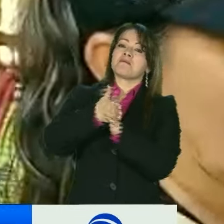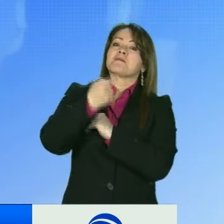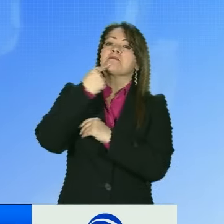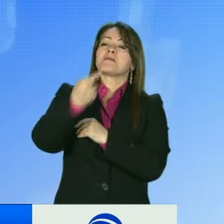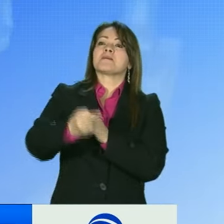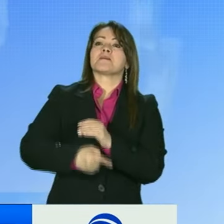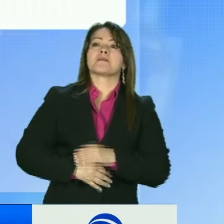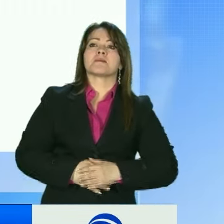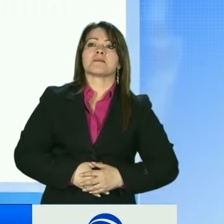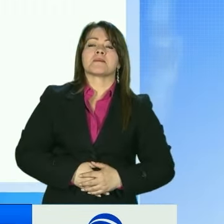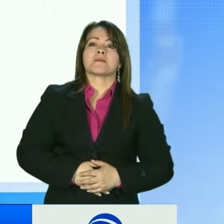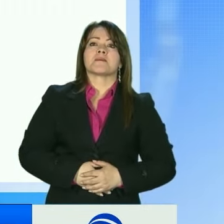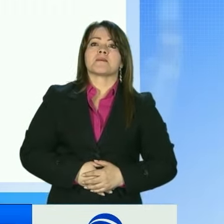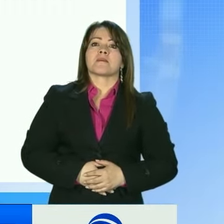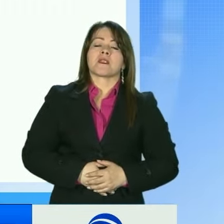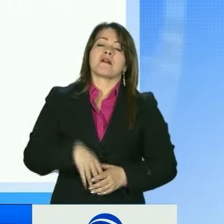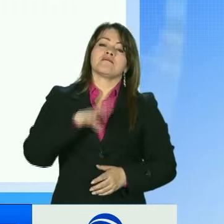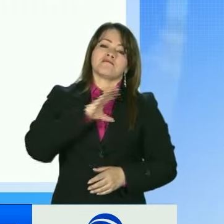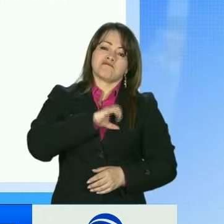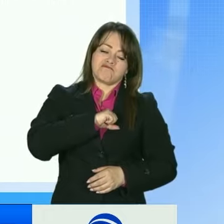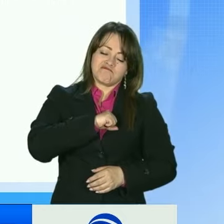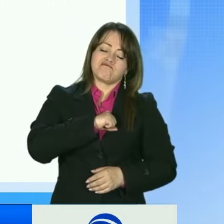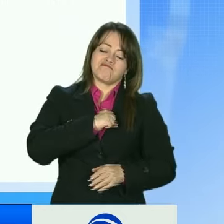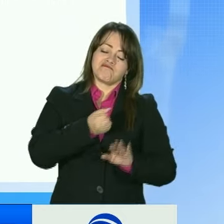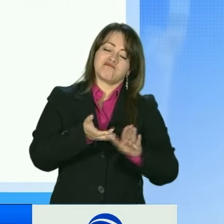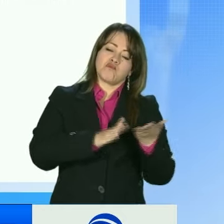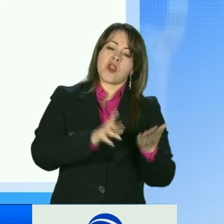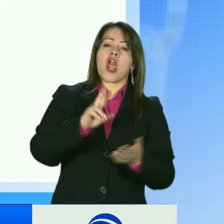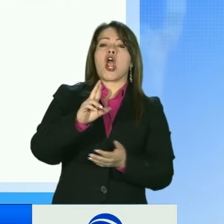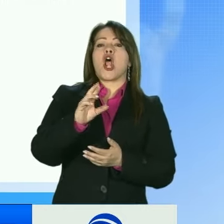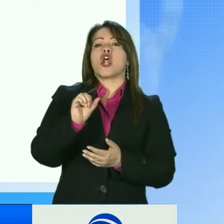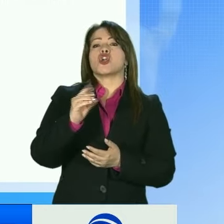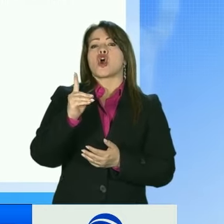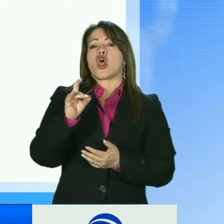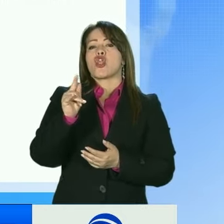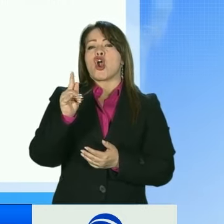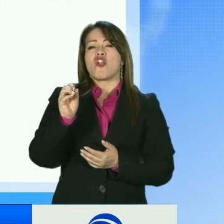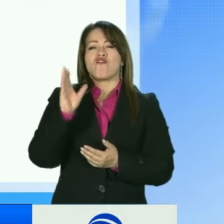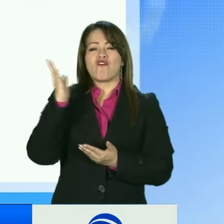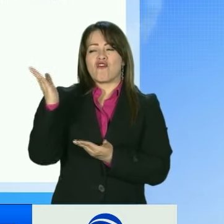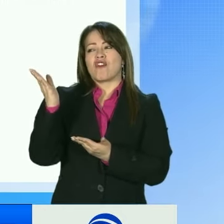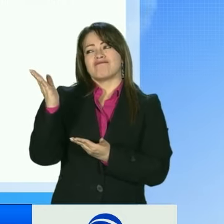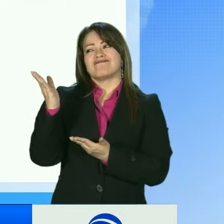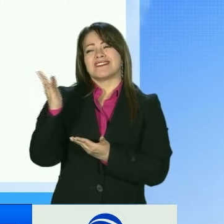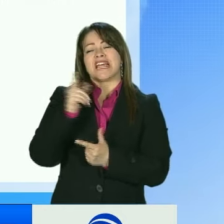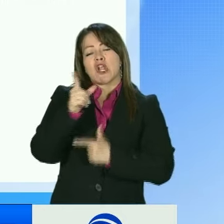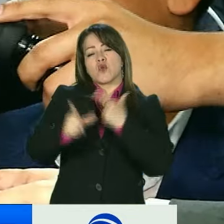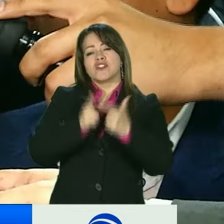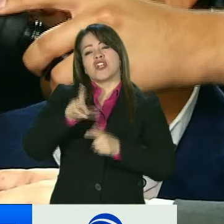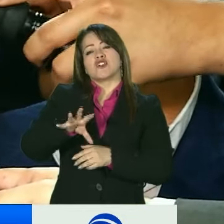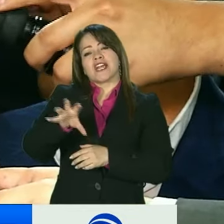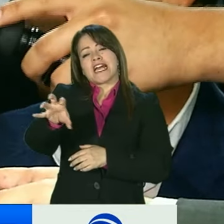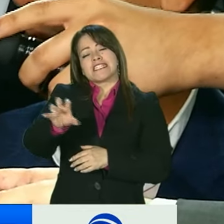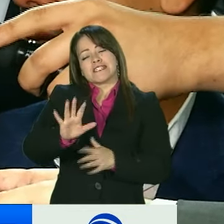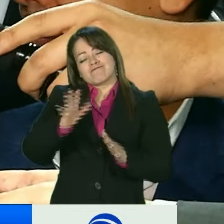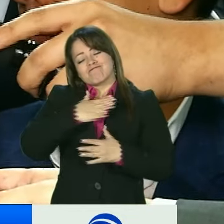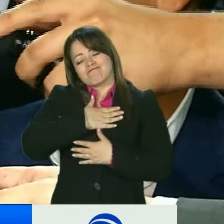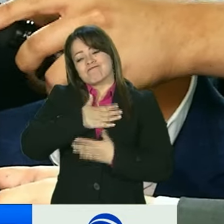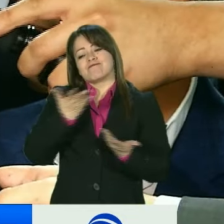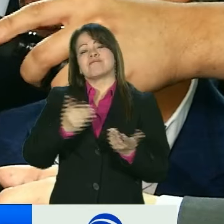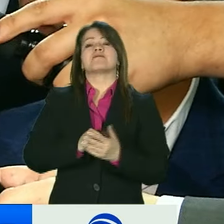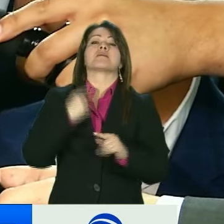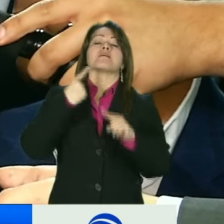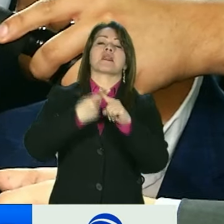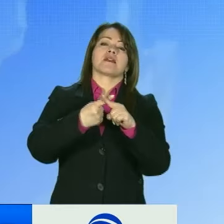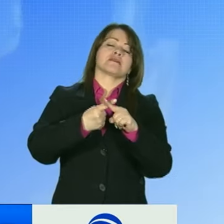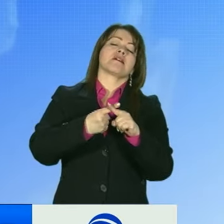condolencias. Lamento la muerte de Rodolfo Hernández después de una larga lucha contra el cáncer. Un abrazo a su familia. El expresidente